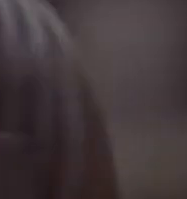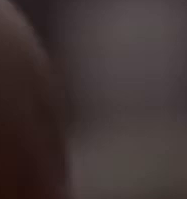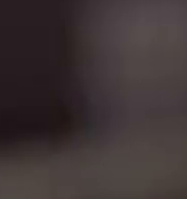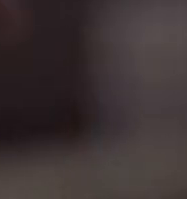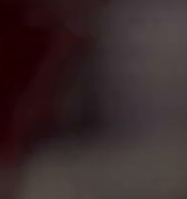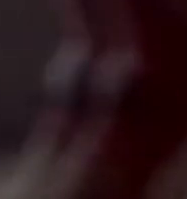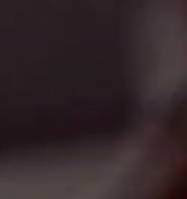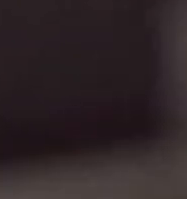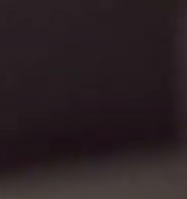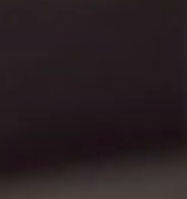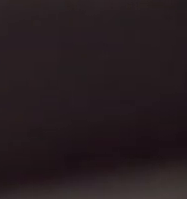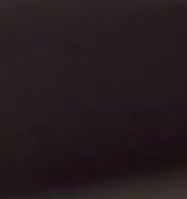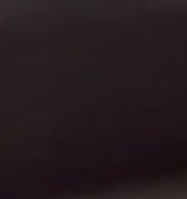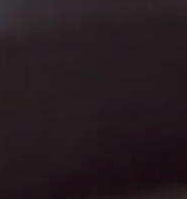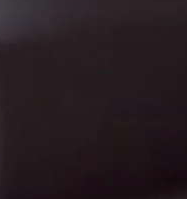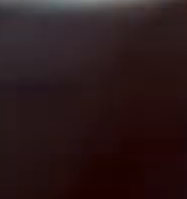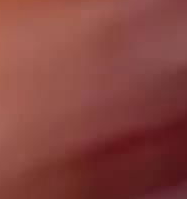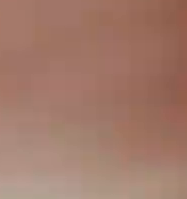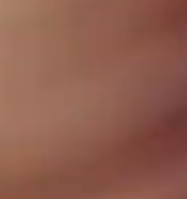Débil.